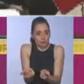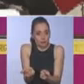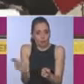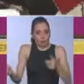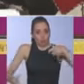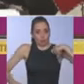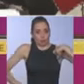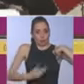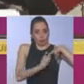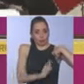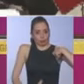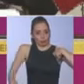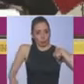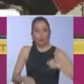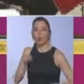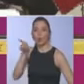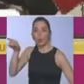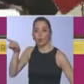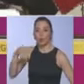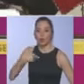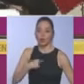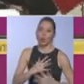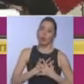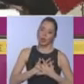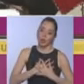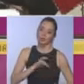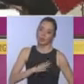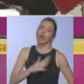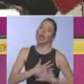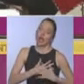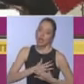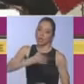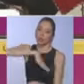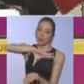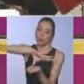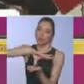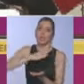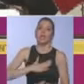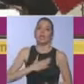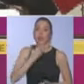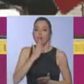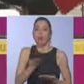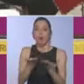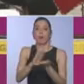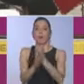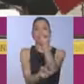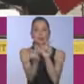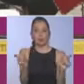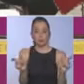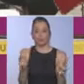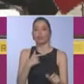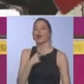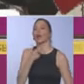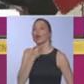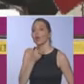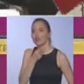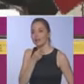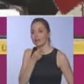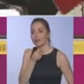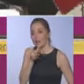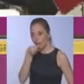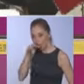mandato, porque usted y yo queremos a Chile, queremos a nuestro país, queremos lo mejor para todos. Así que quería yo